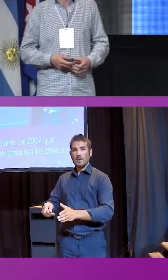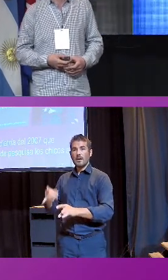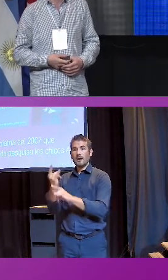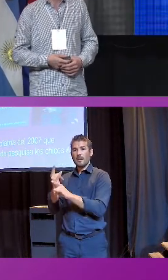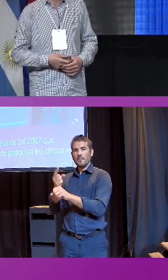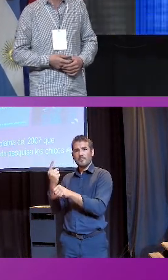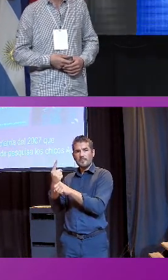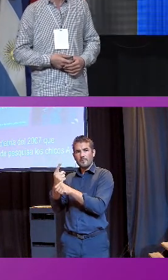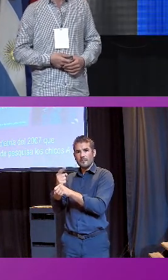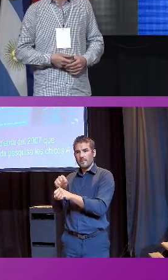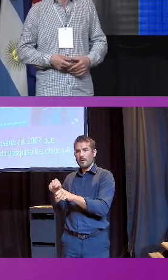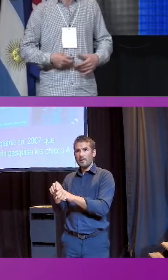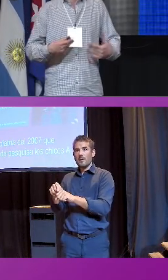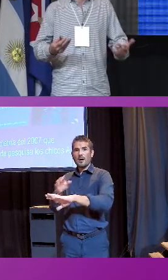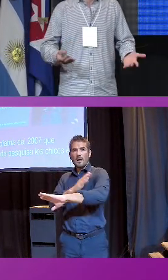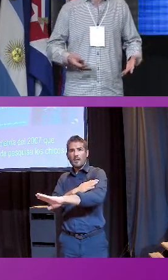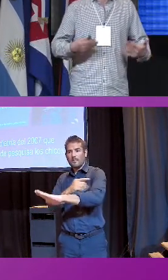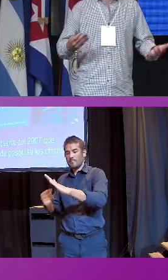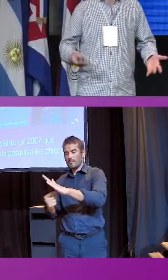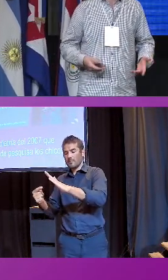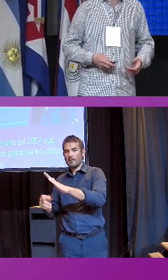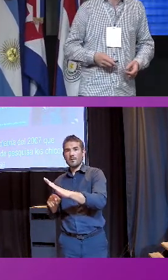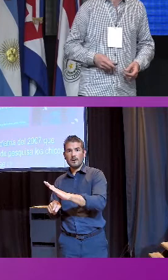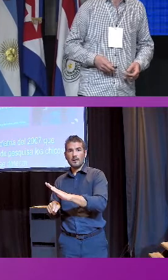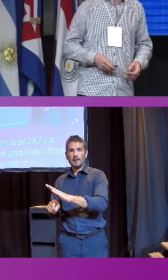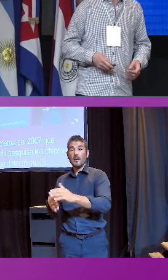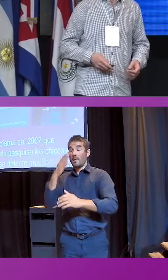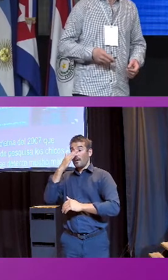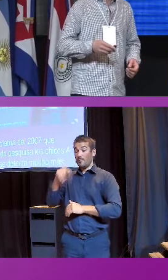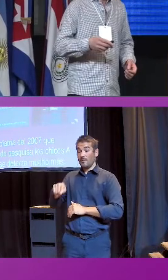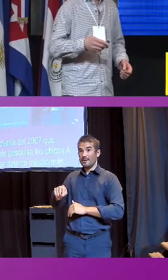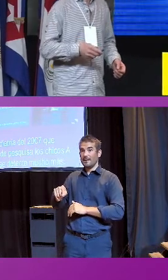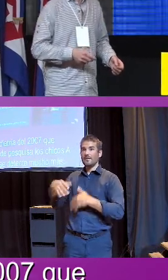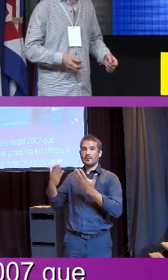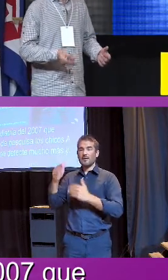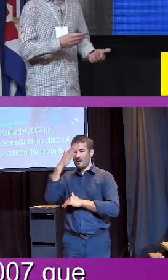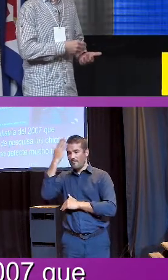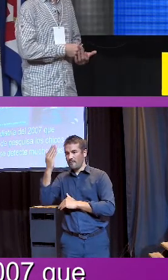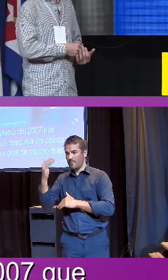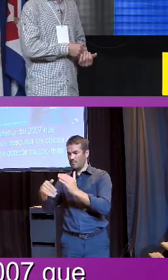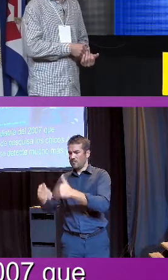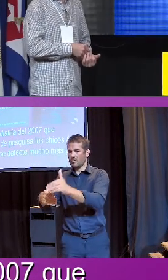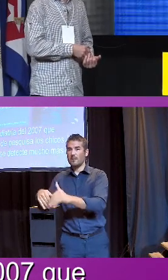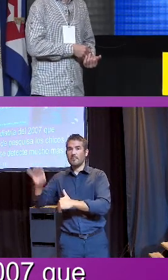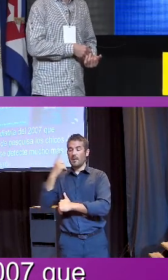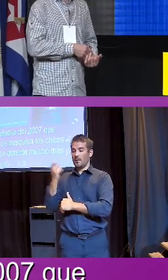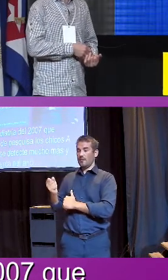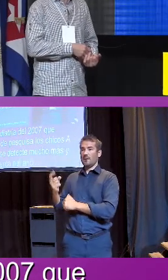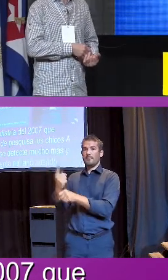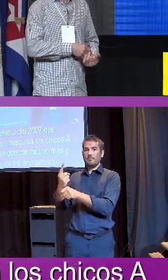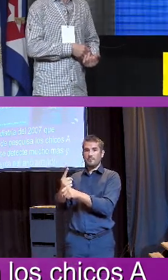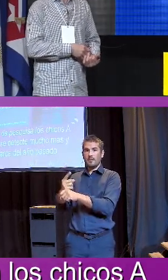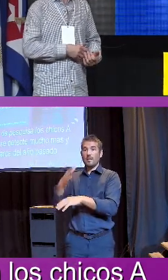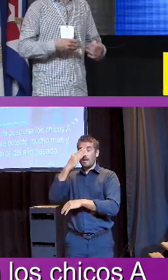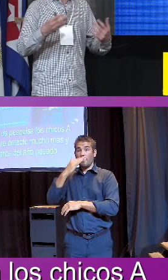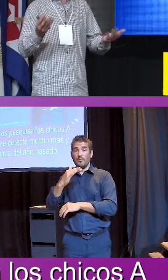los 24 meses, generó que se detecte mucho más. Y, de hecho, hay un trabajo de Dinamarca del año pasado, también